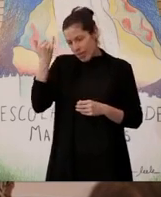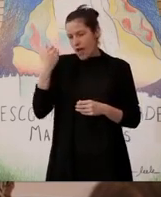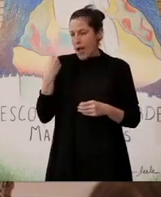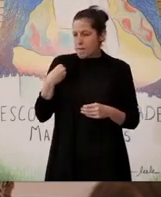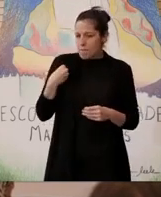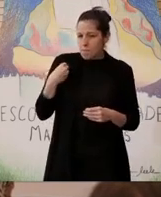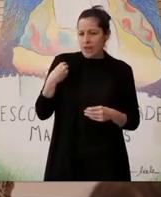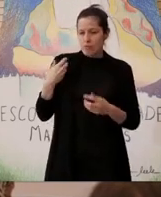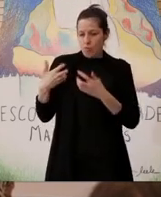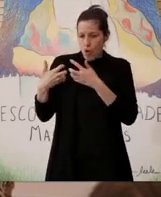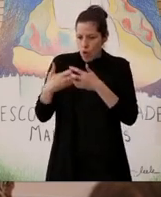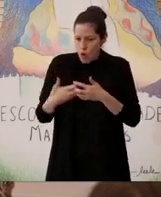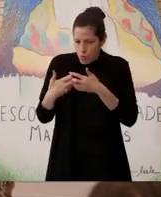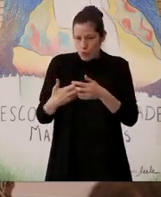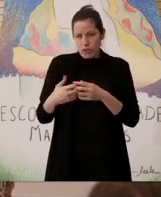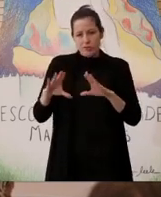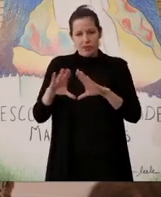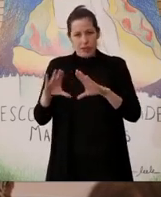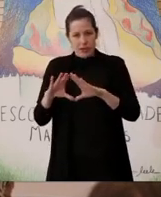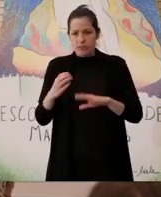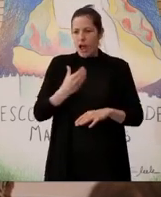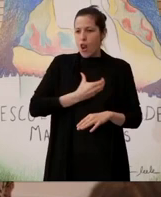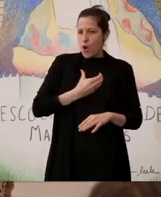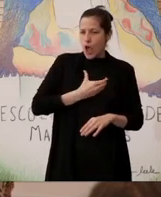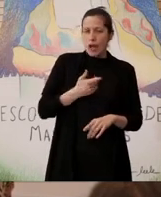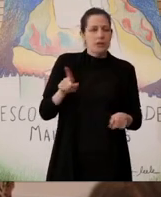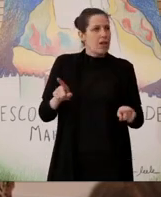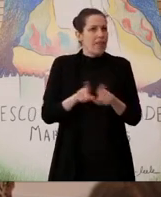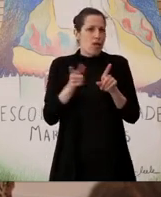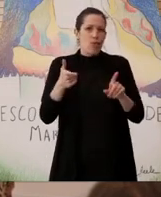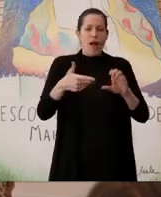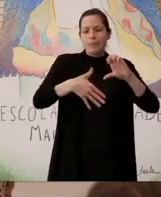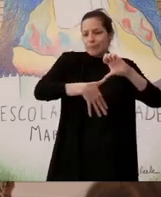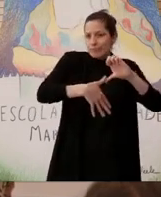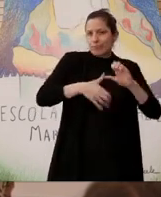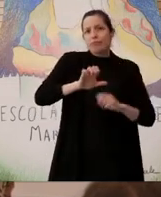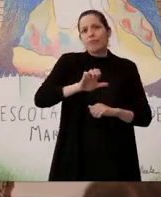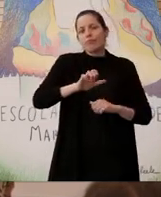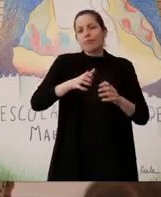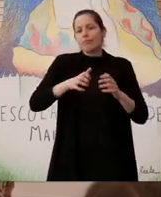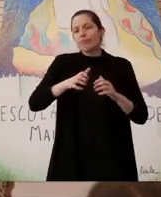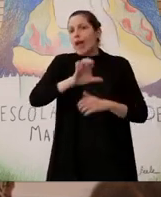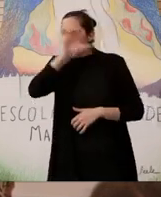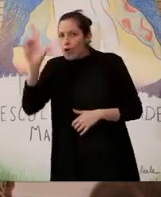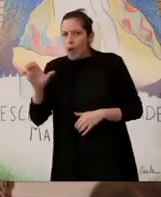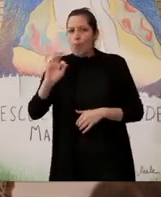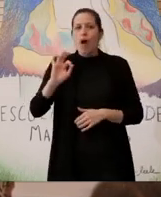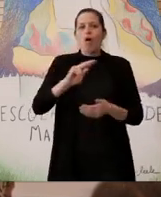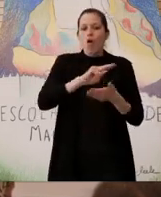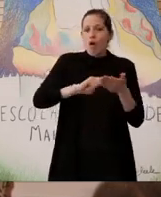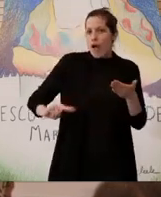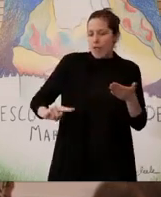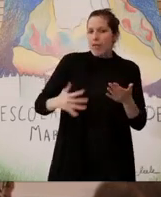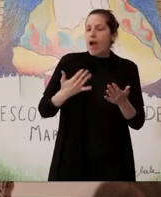feministas en espacios diferentes locales es en Latinoamérica en Europa en Galicia teñían un elemento de